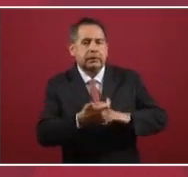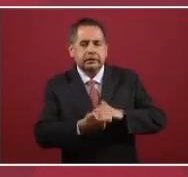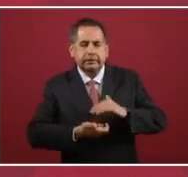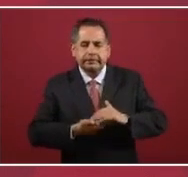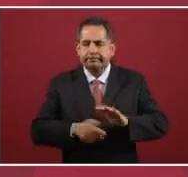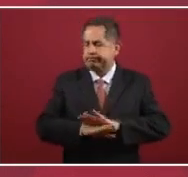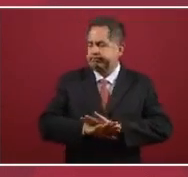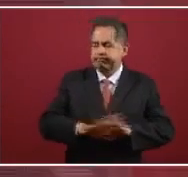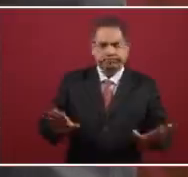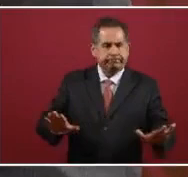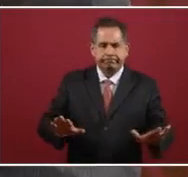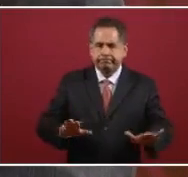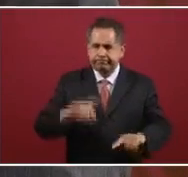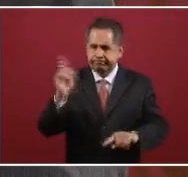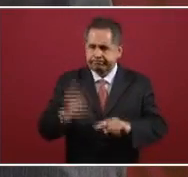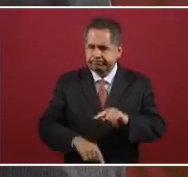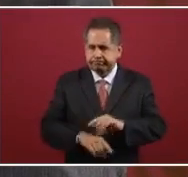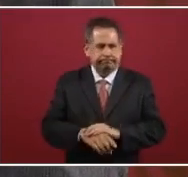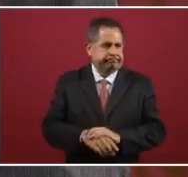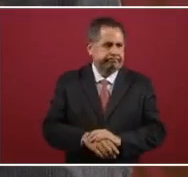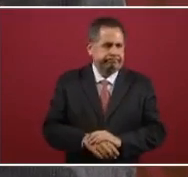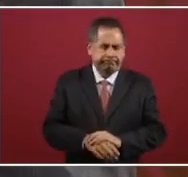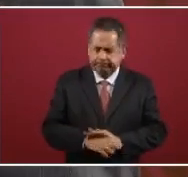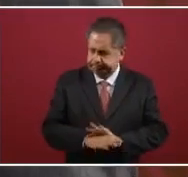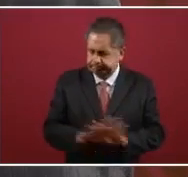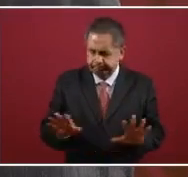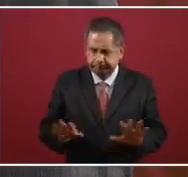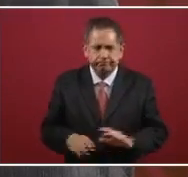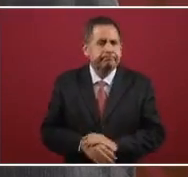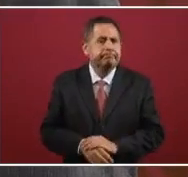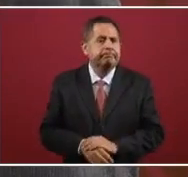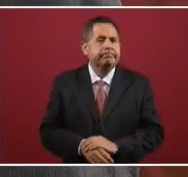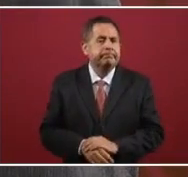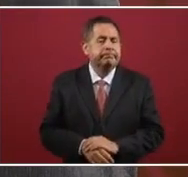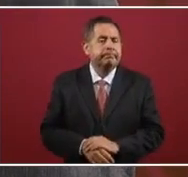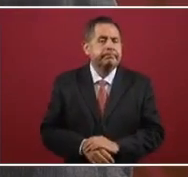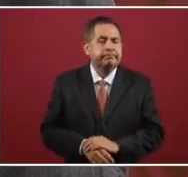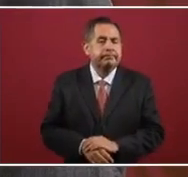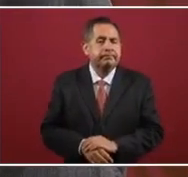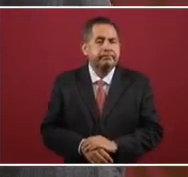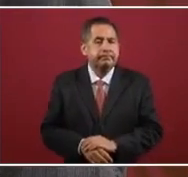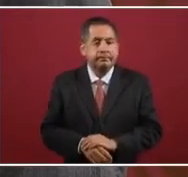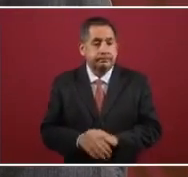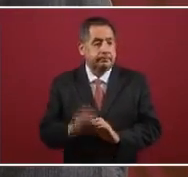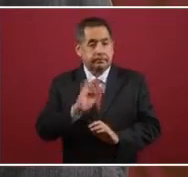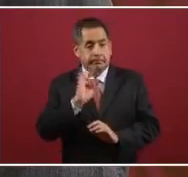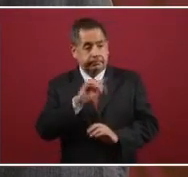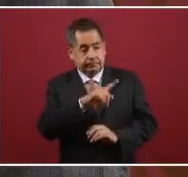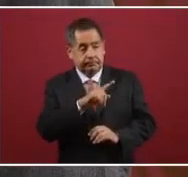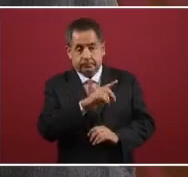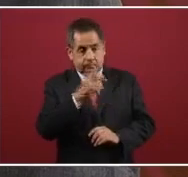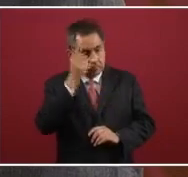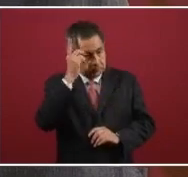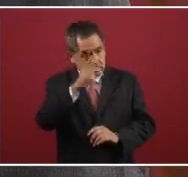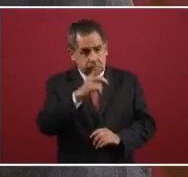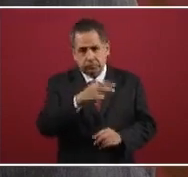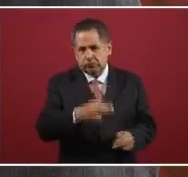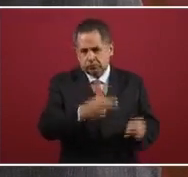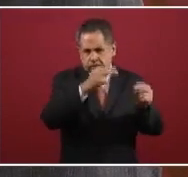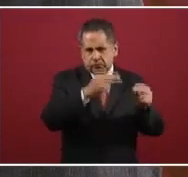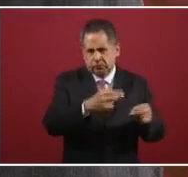Entonces queremos eliminar eso y que el dueño de un establecimiento comercial